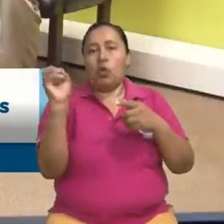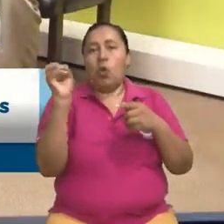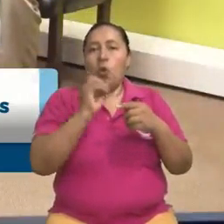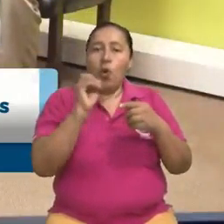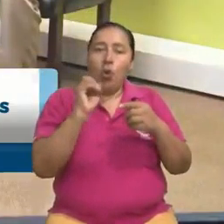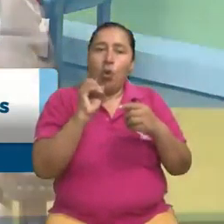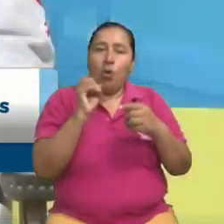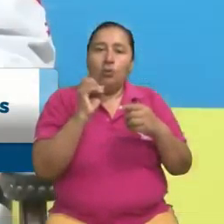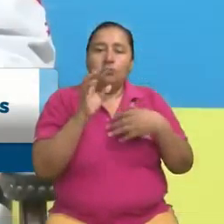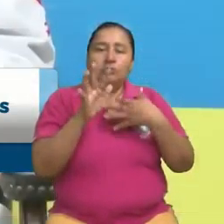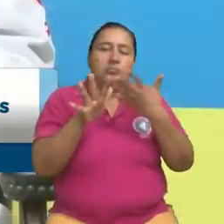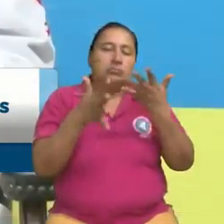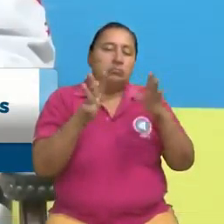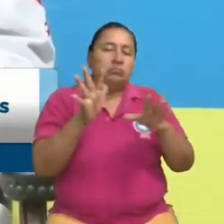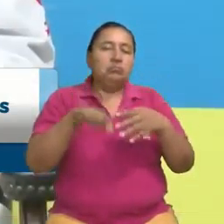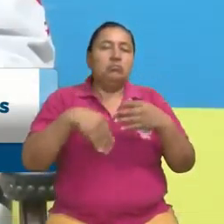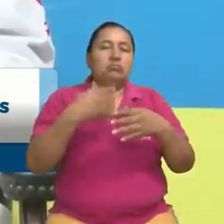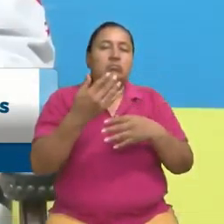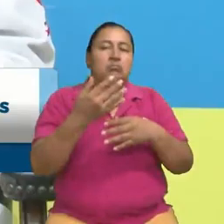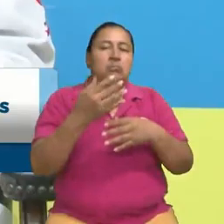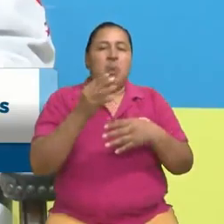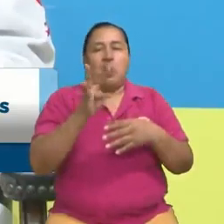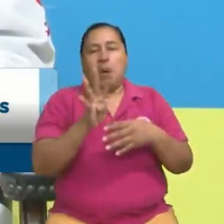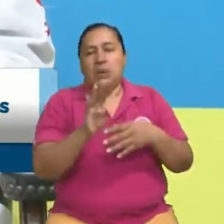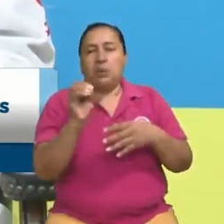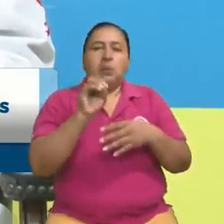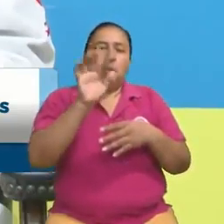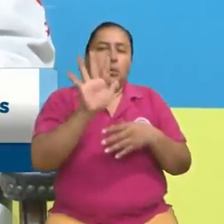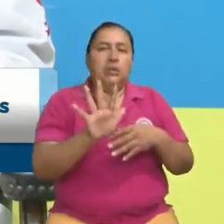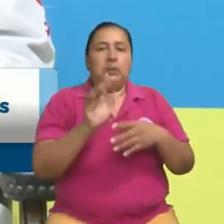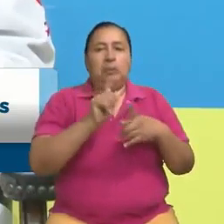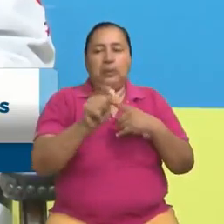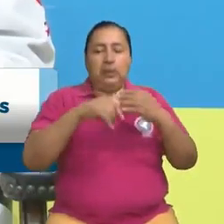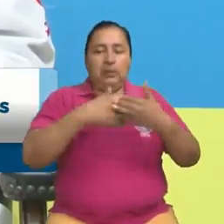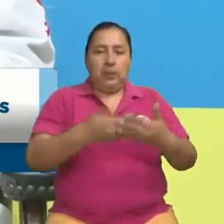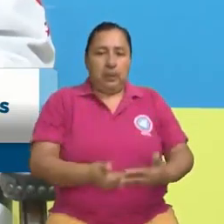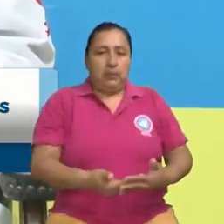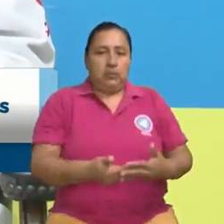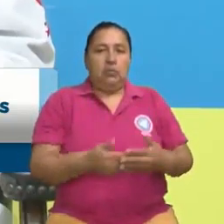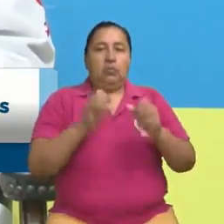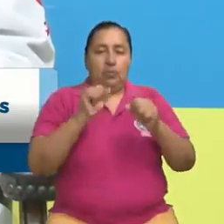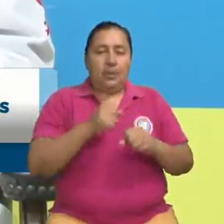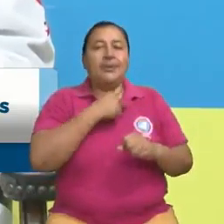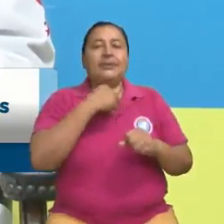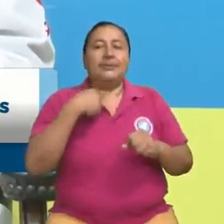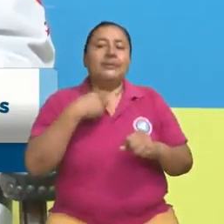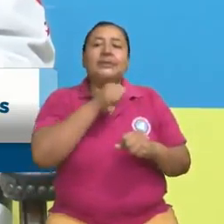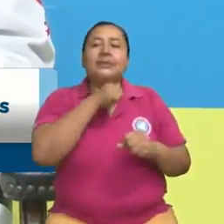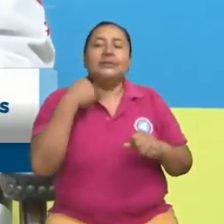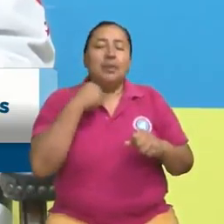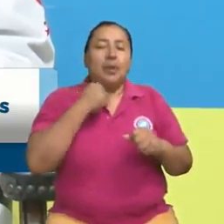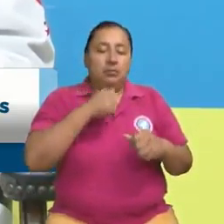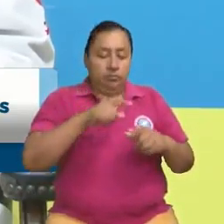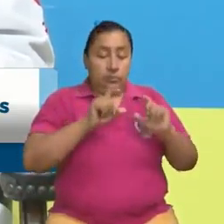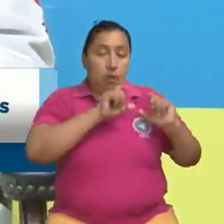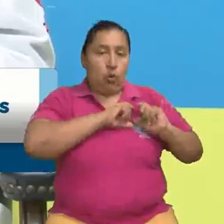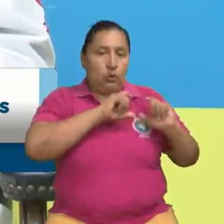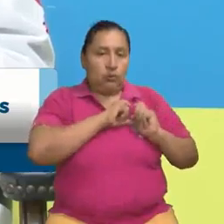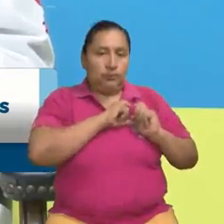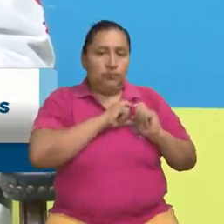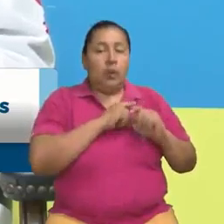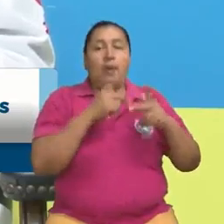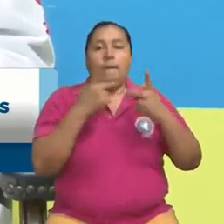más o menos el cuarto o quinto mes de embarazo. Esa es la prueba de rigor que tiene que hacerse. Sí. Pero no es que le vamos a